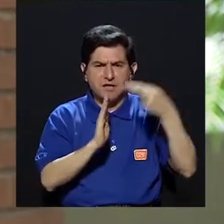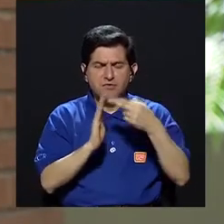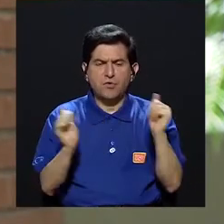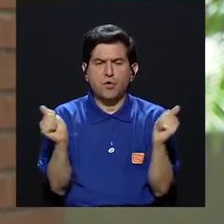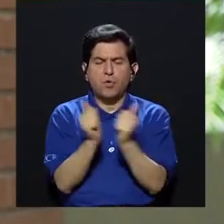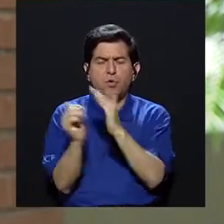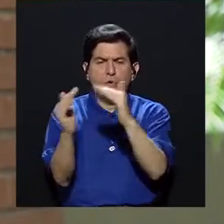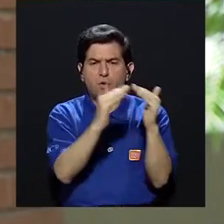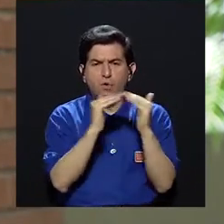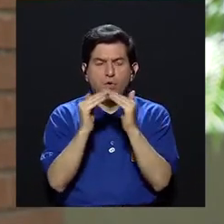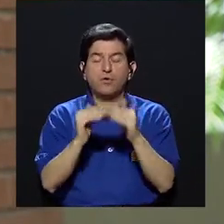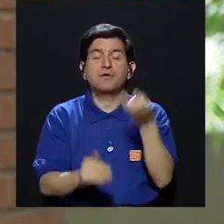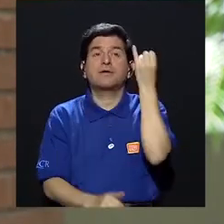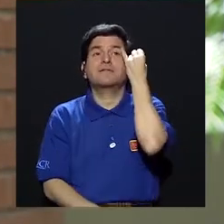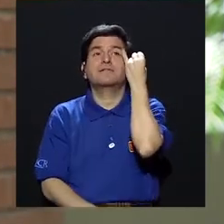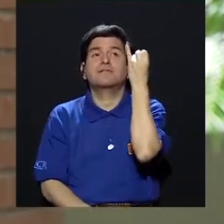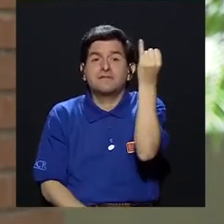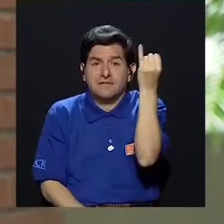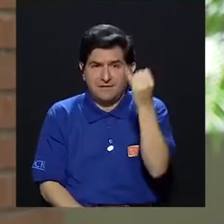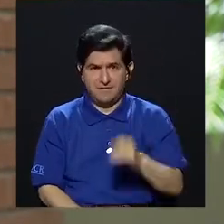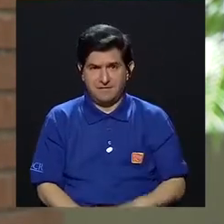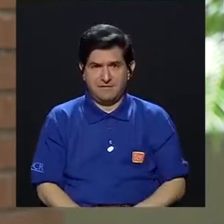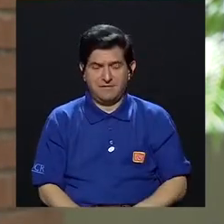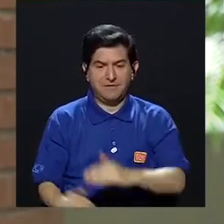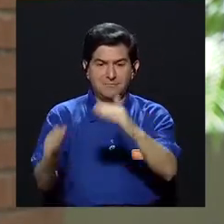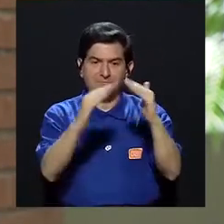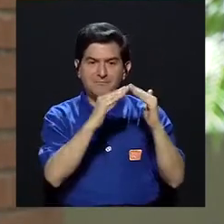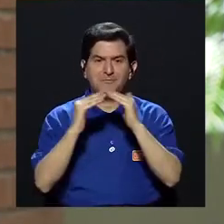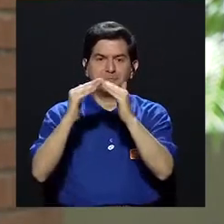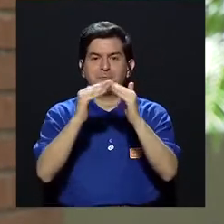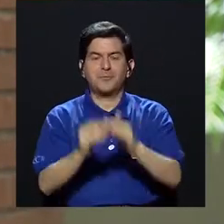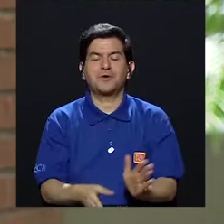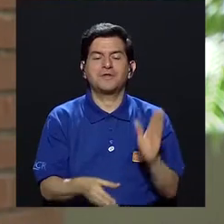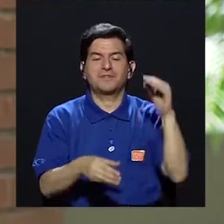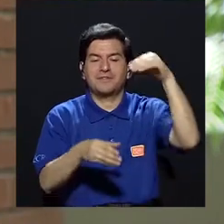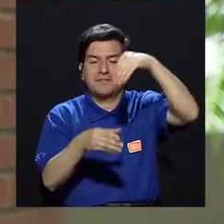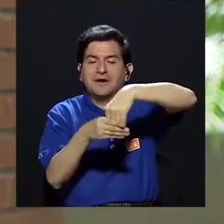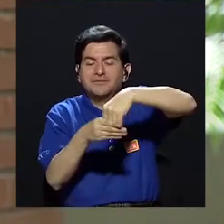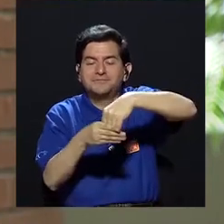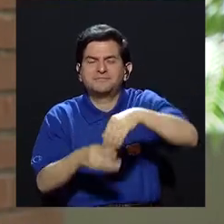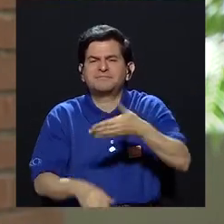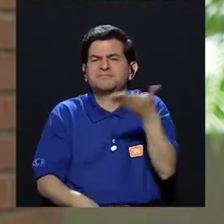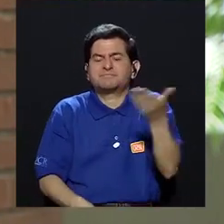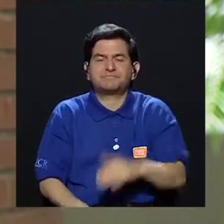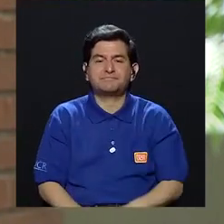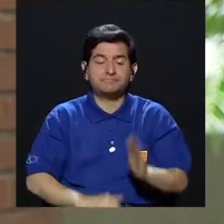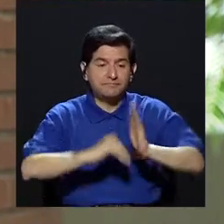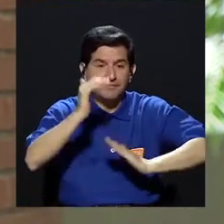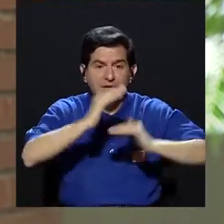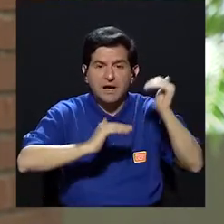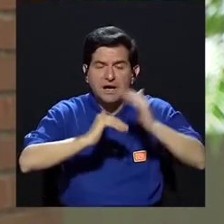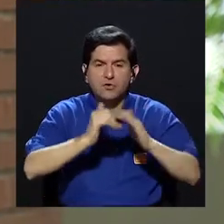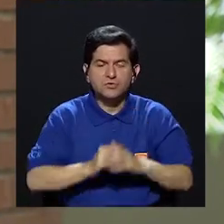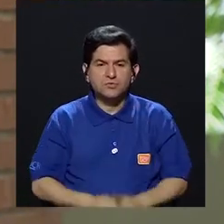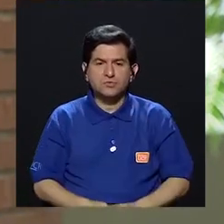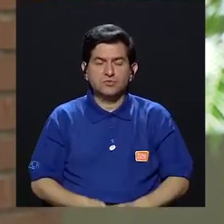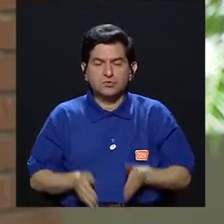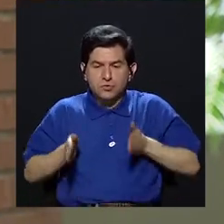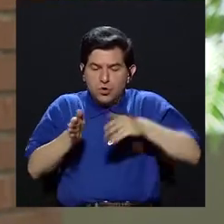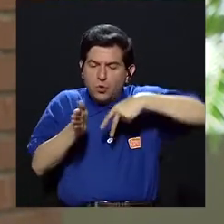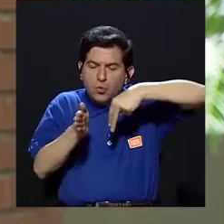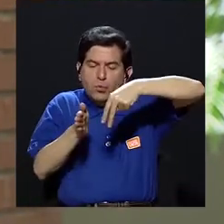con la comunidad con la intención de que la comunidad se involucre, por ejemplo, en la construcción de las